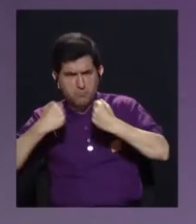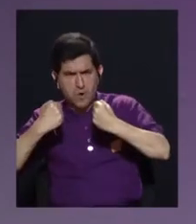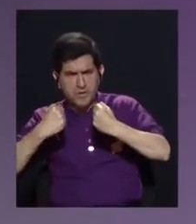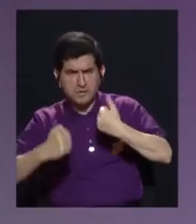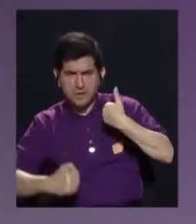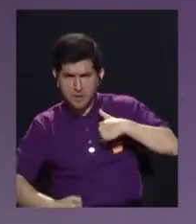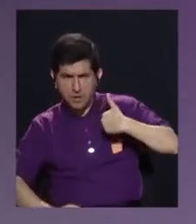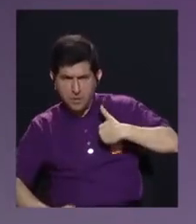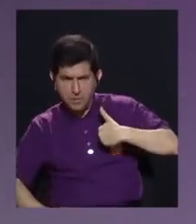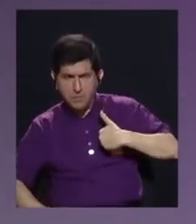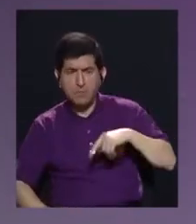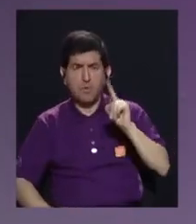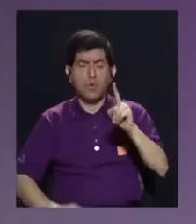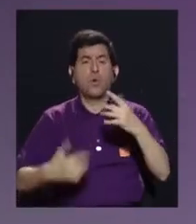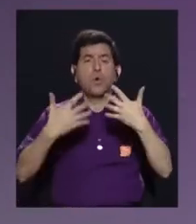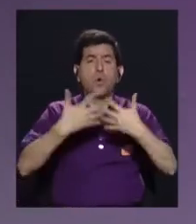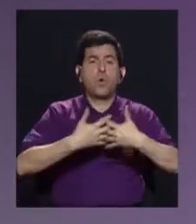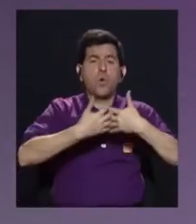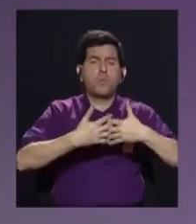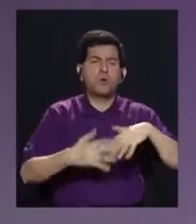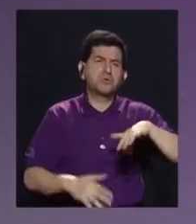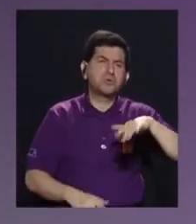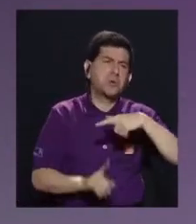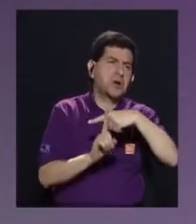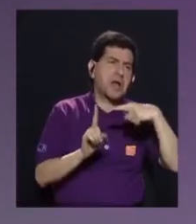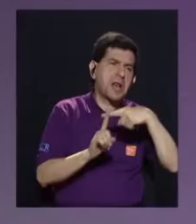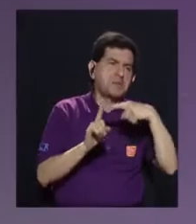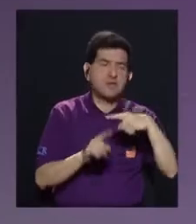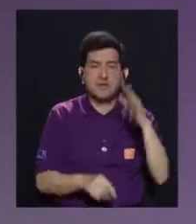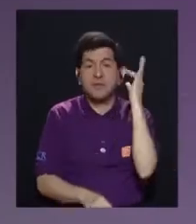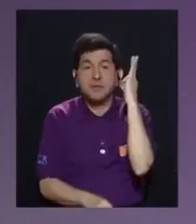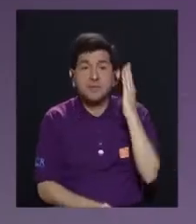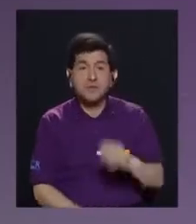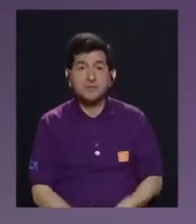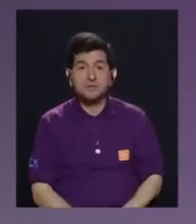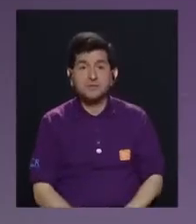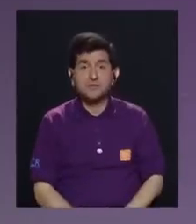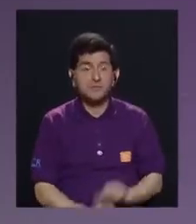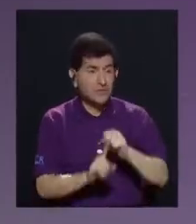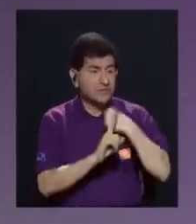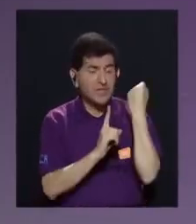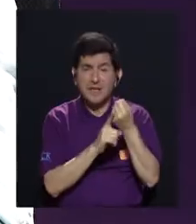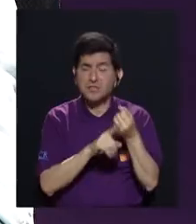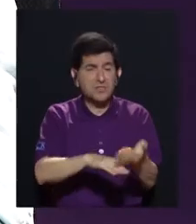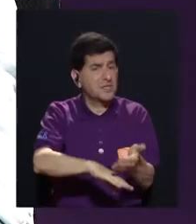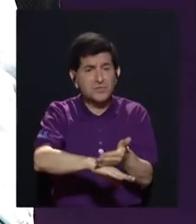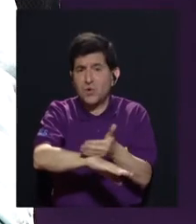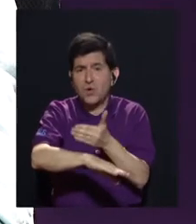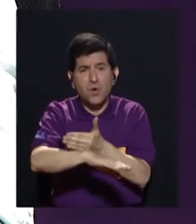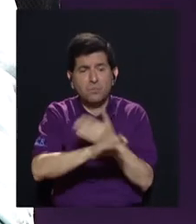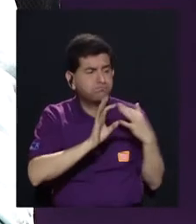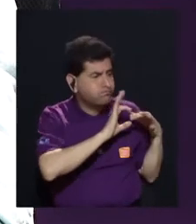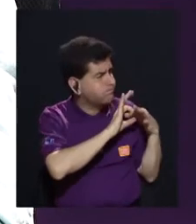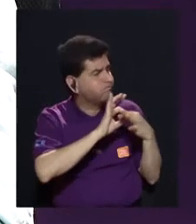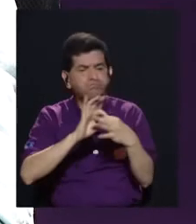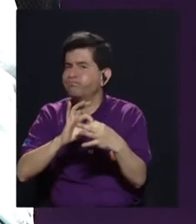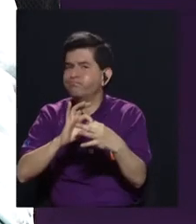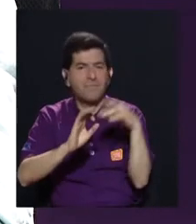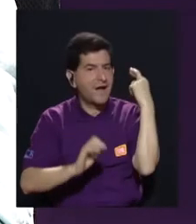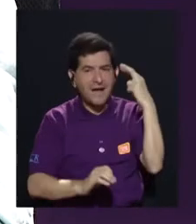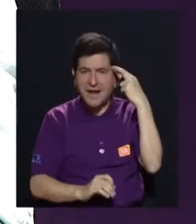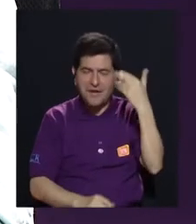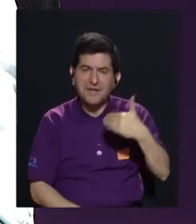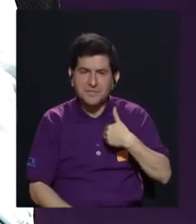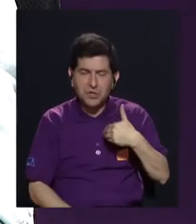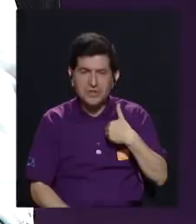masculino y con un motor a media marcha el femenino y entonces la sociedad no camina como un todo justamente porque